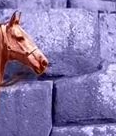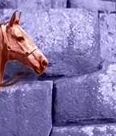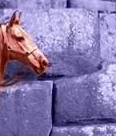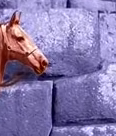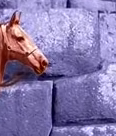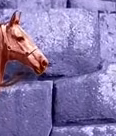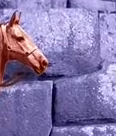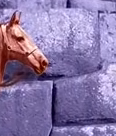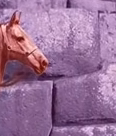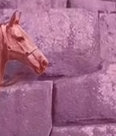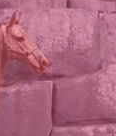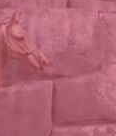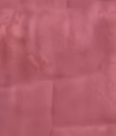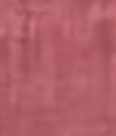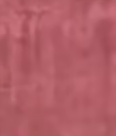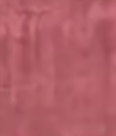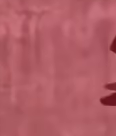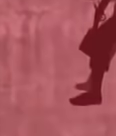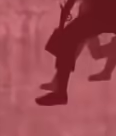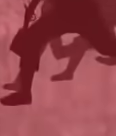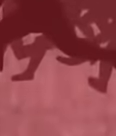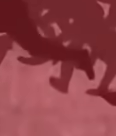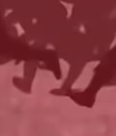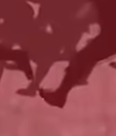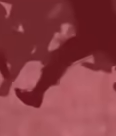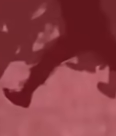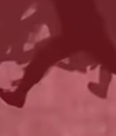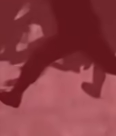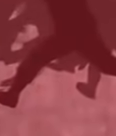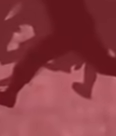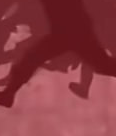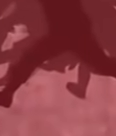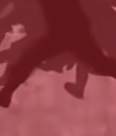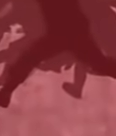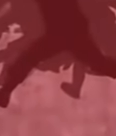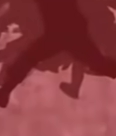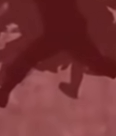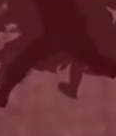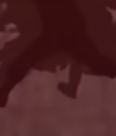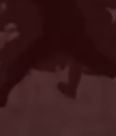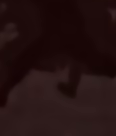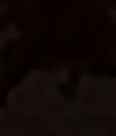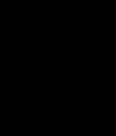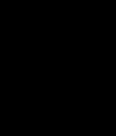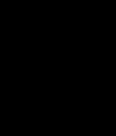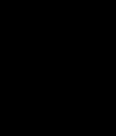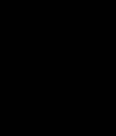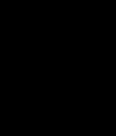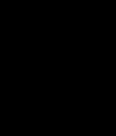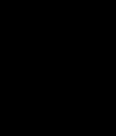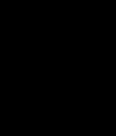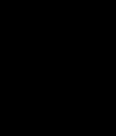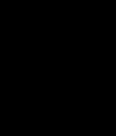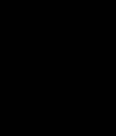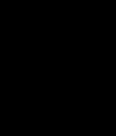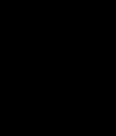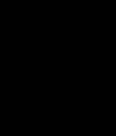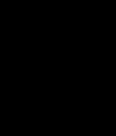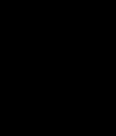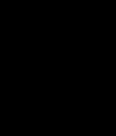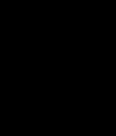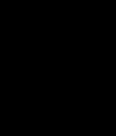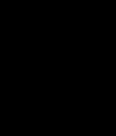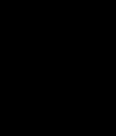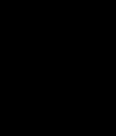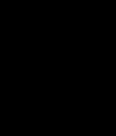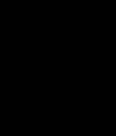conocida rebelión del Cusco. Melgar participó en la batalla de Huamachurí, donde tras ser derrotado, fue fusilado, el